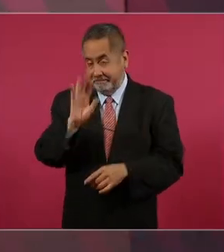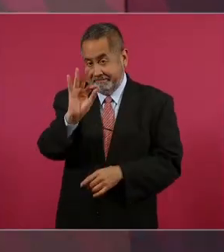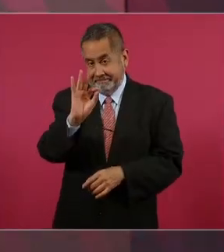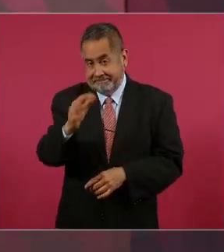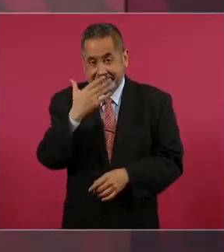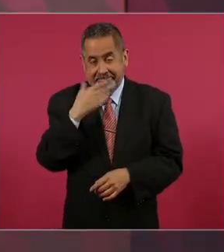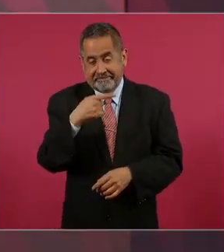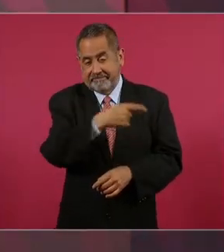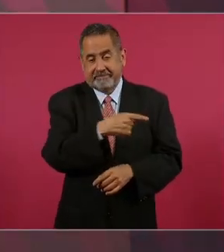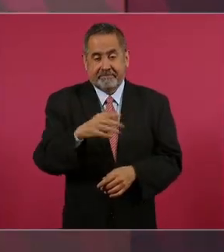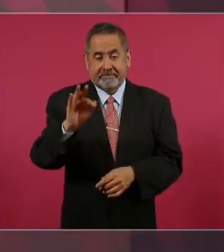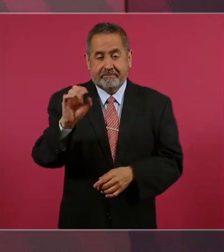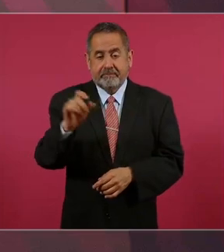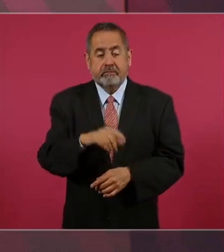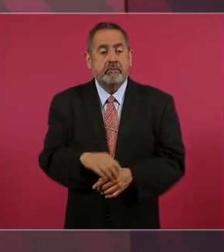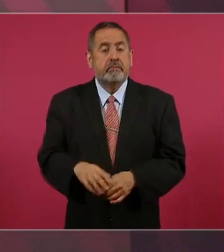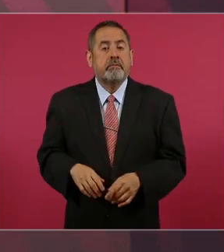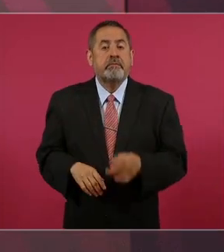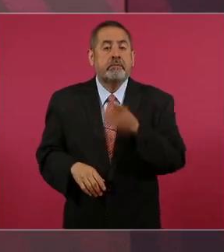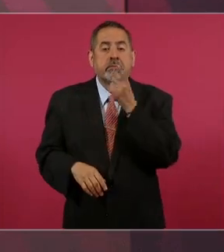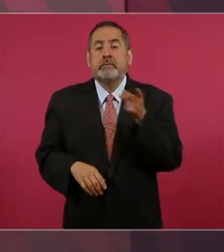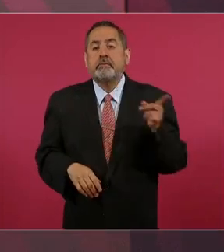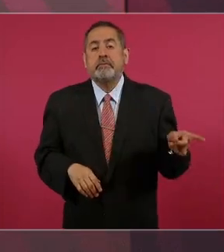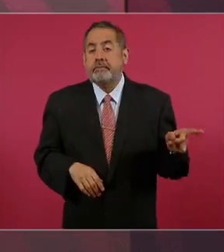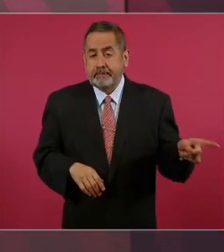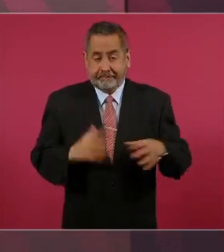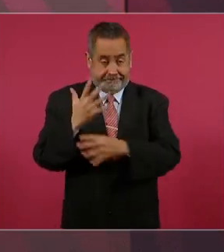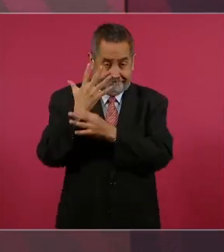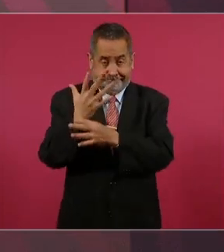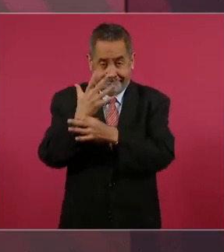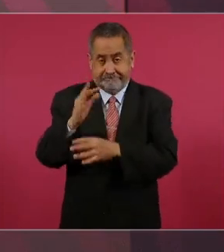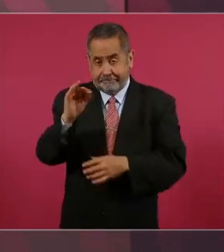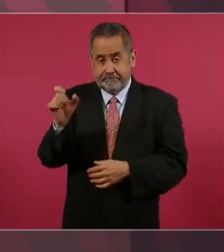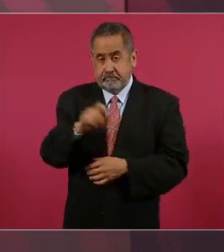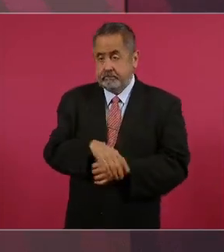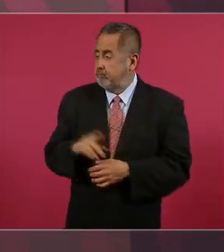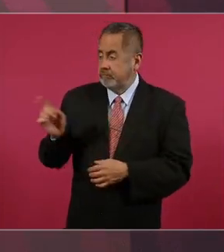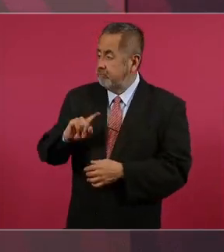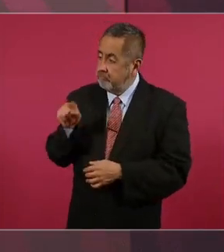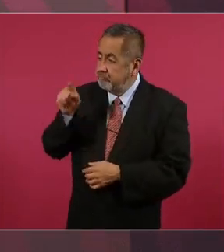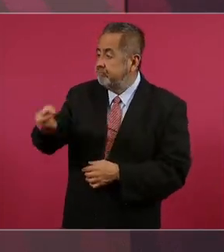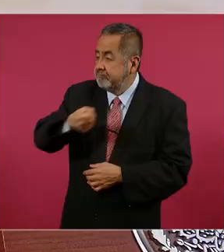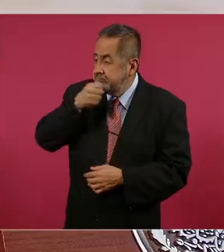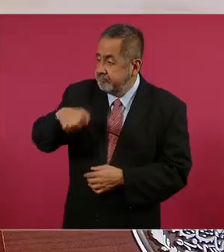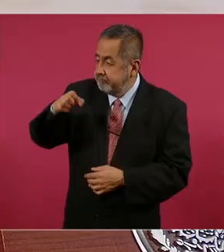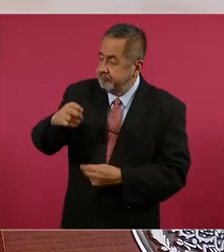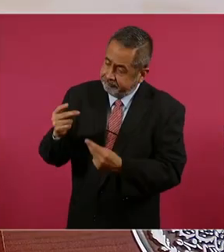lo que hay que hacer dijo es ponerlos a trabajar